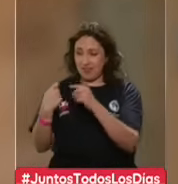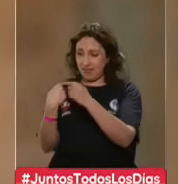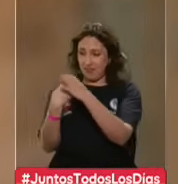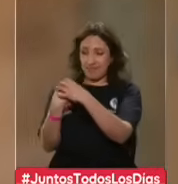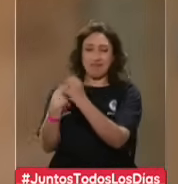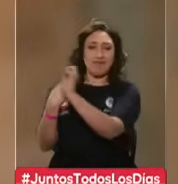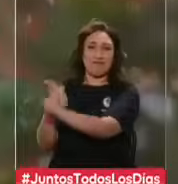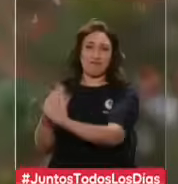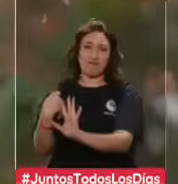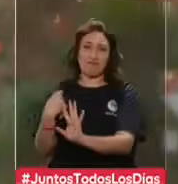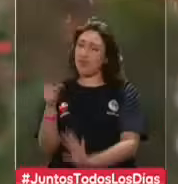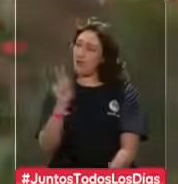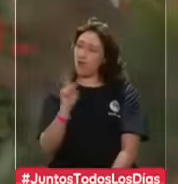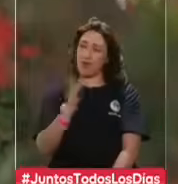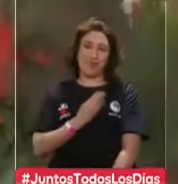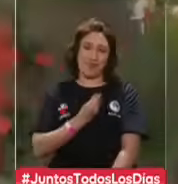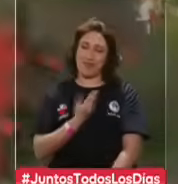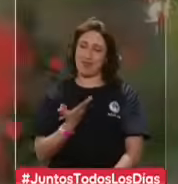Eso.